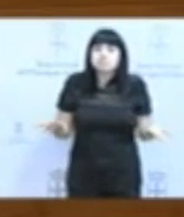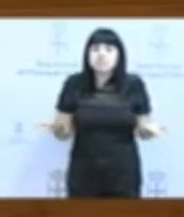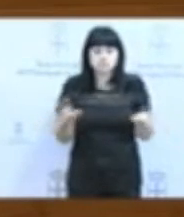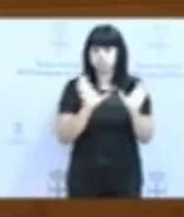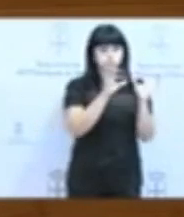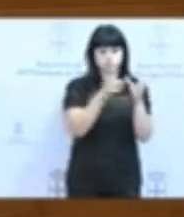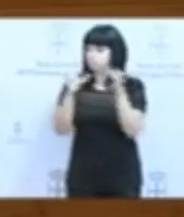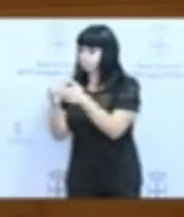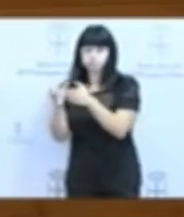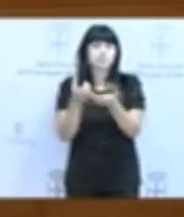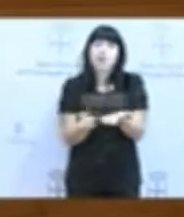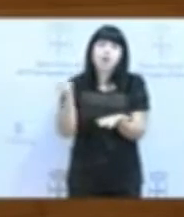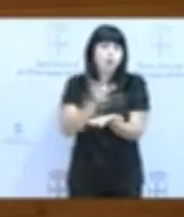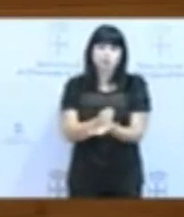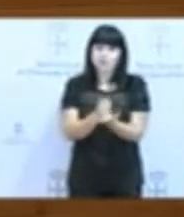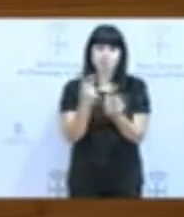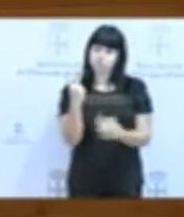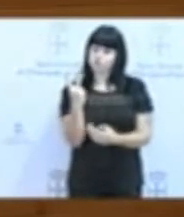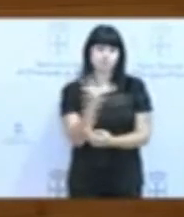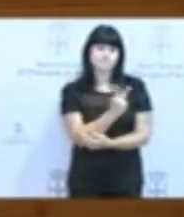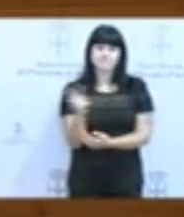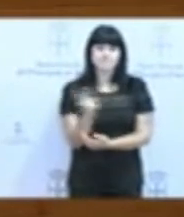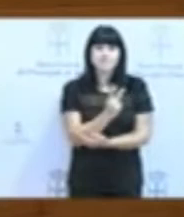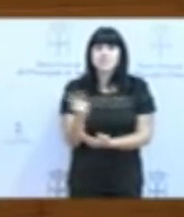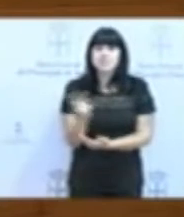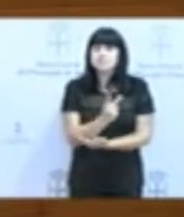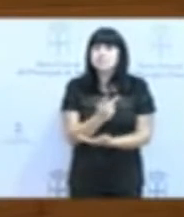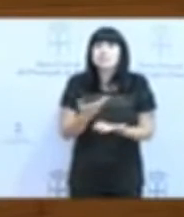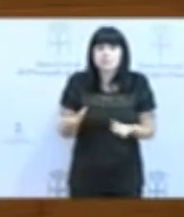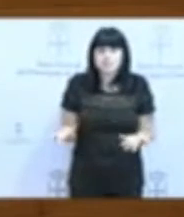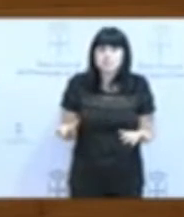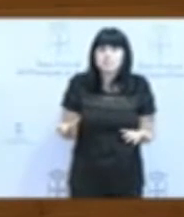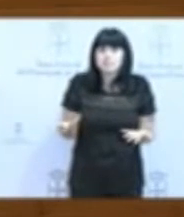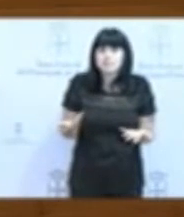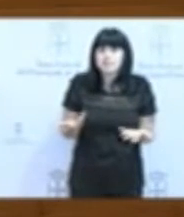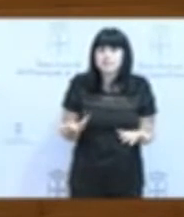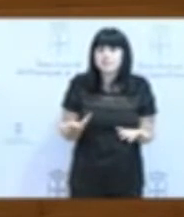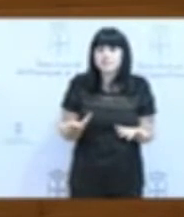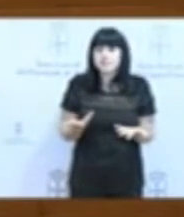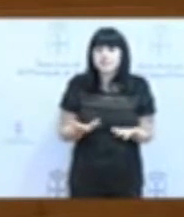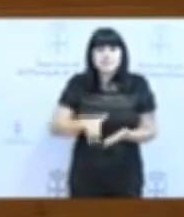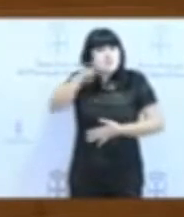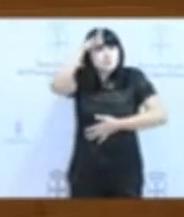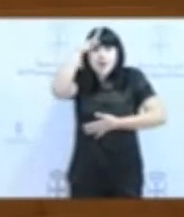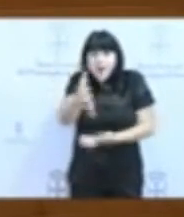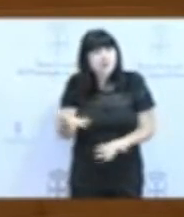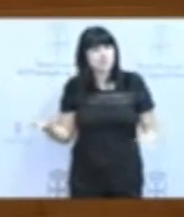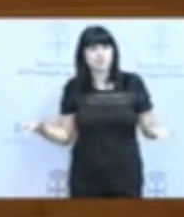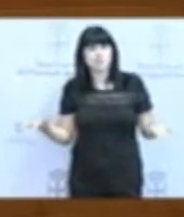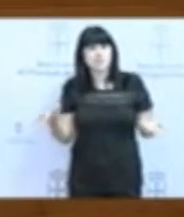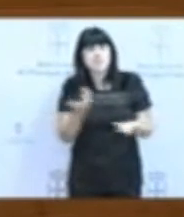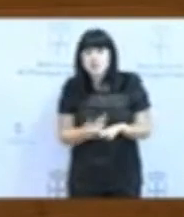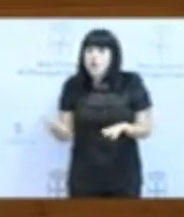bipartidismo. Y eso provoca hartazgo. Y el hartazgo, se lo aseguro, no nos lleva de vuelta al escenario